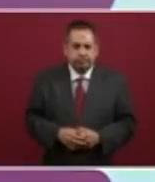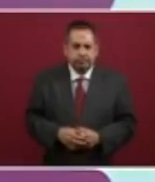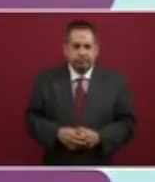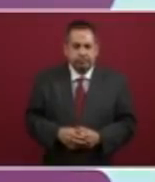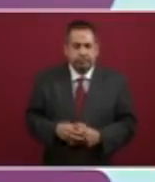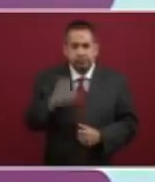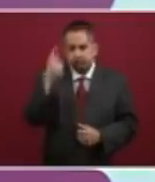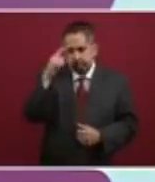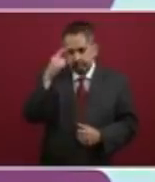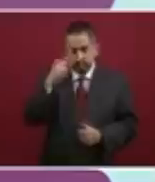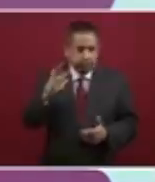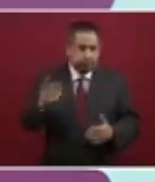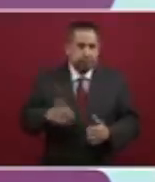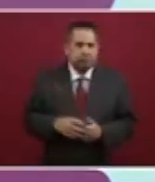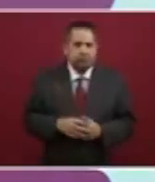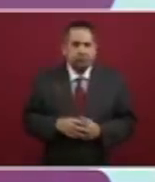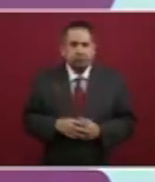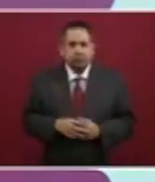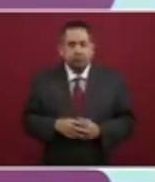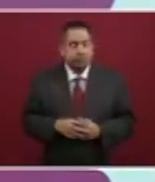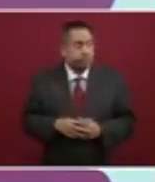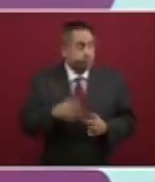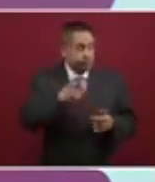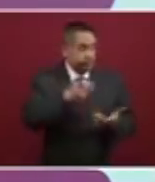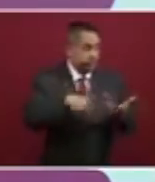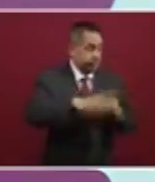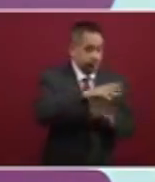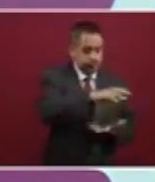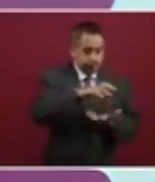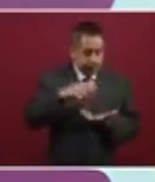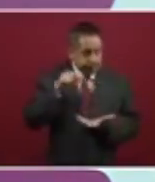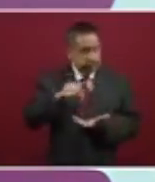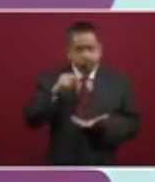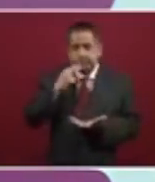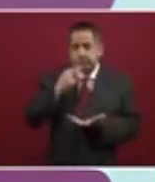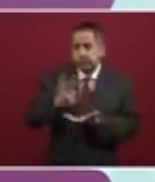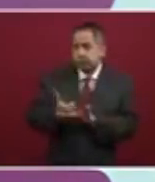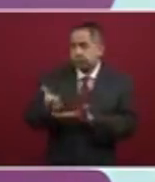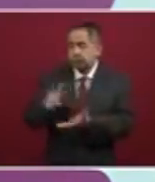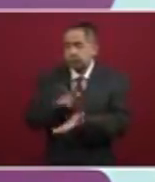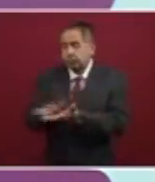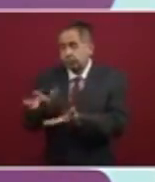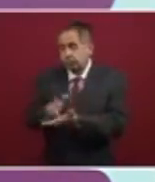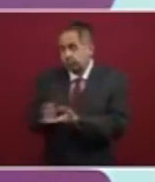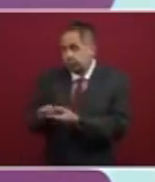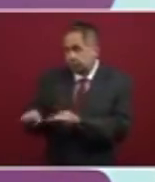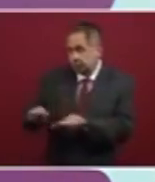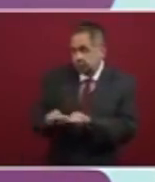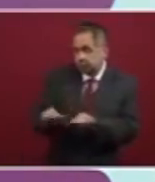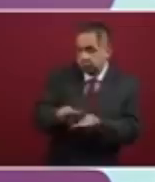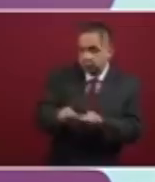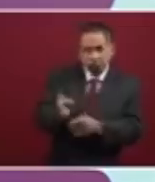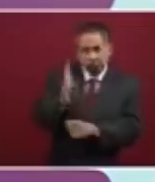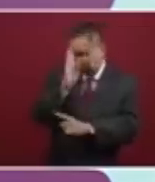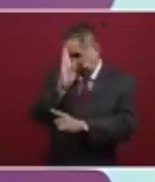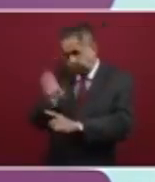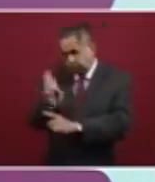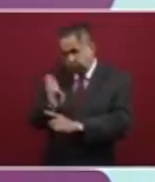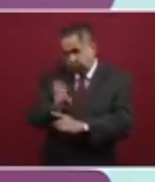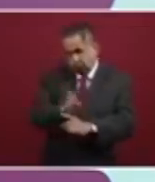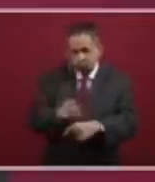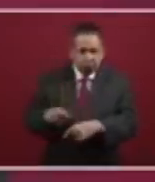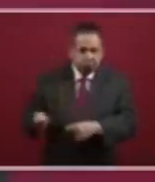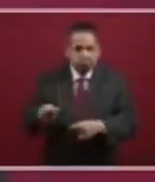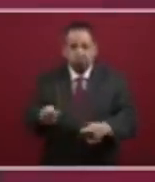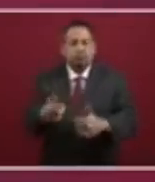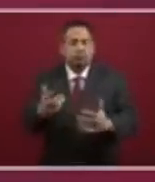Para entregar apoyos de manera directa.